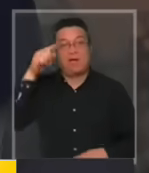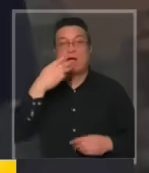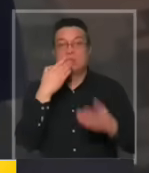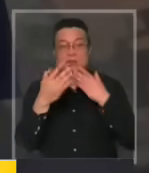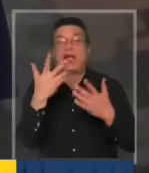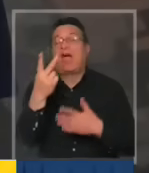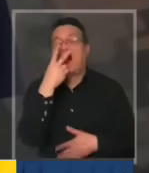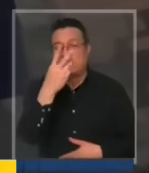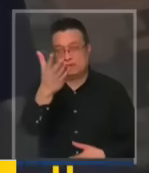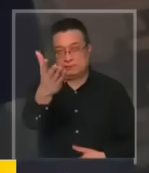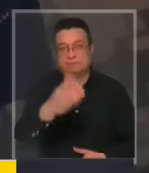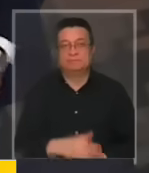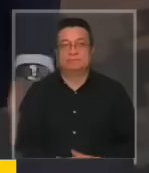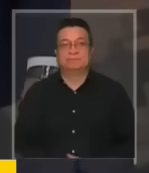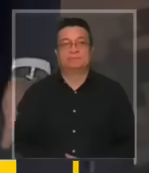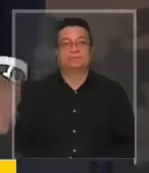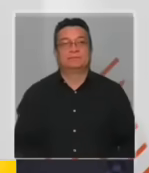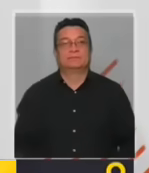jornada. Revisemos.